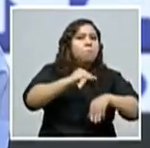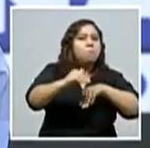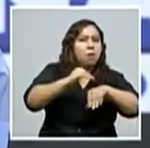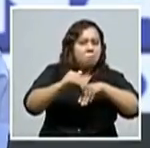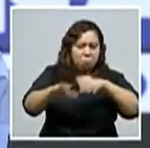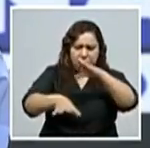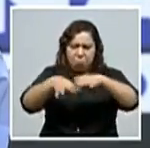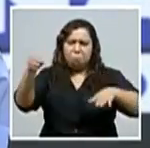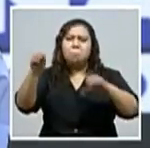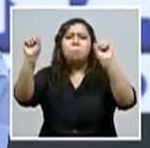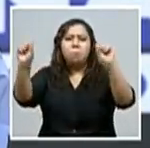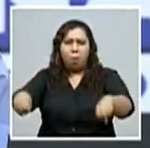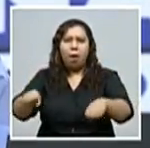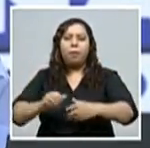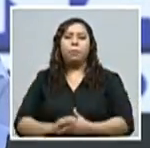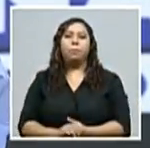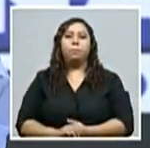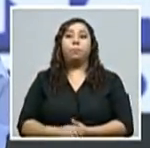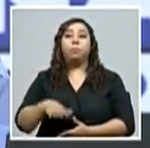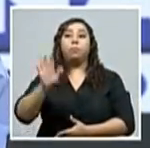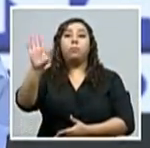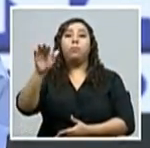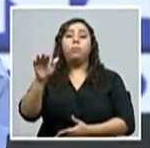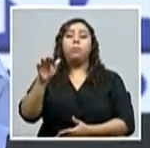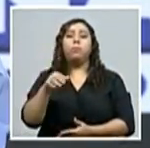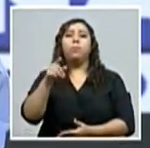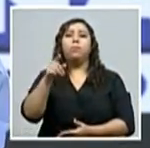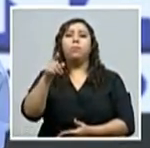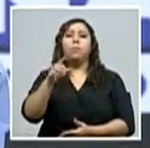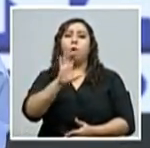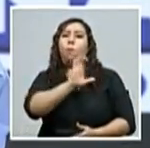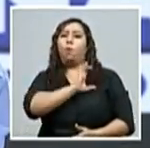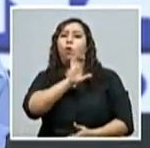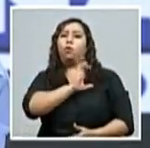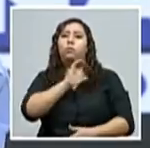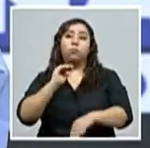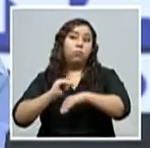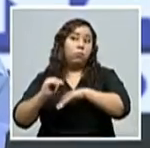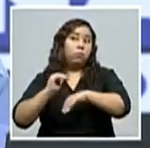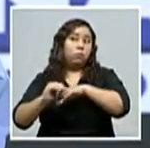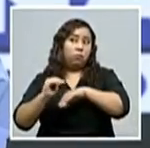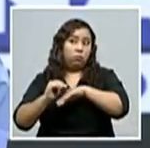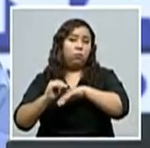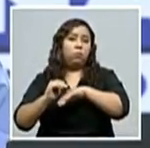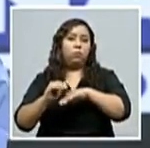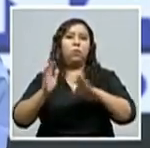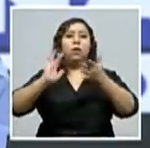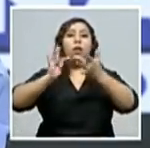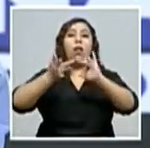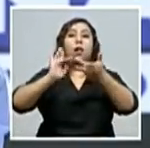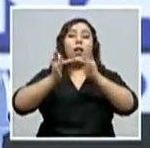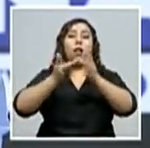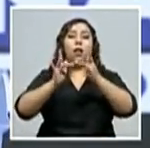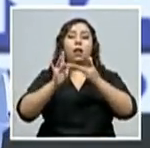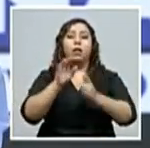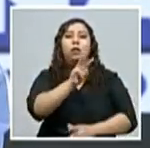los salvoconductos autorizados son los que están en la plataforma oficial